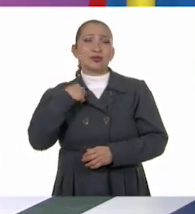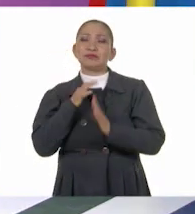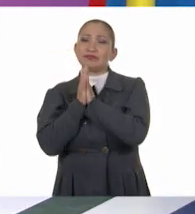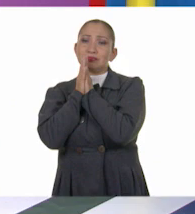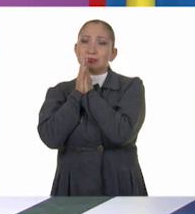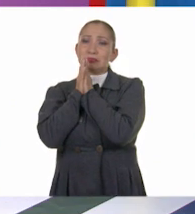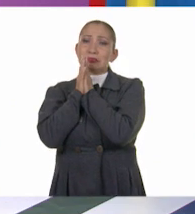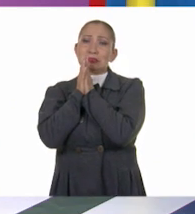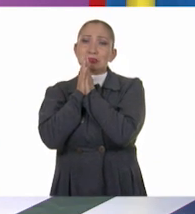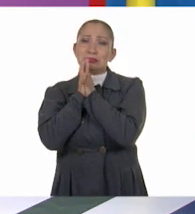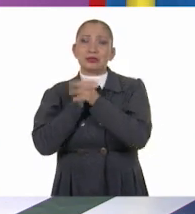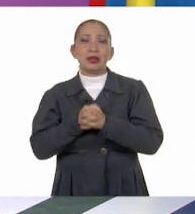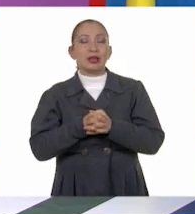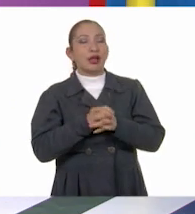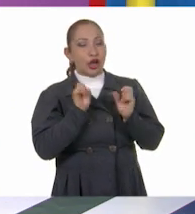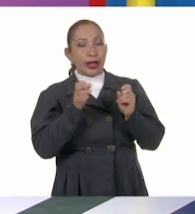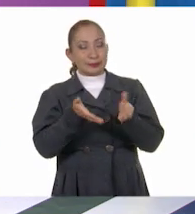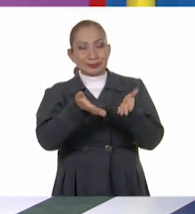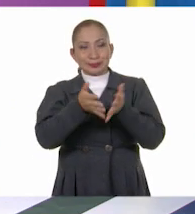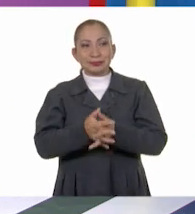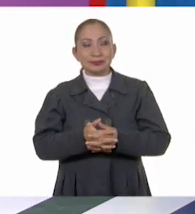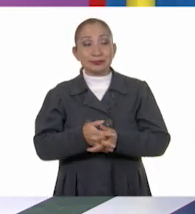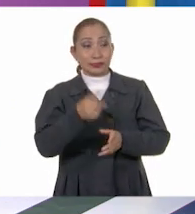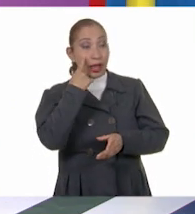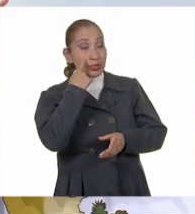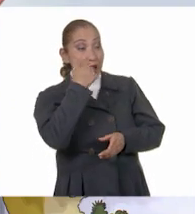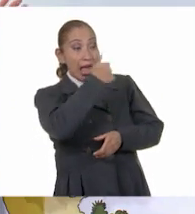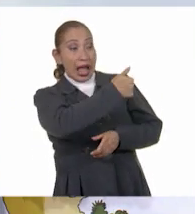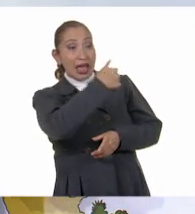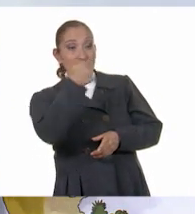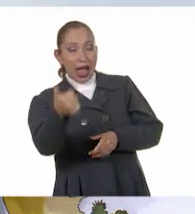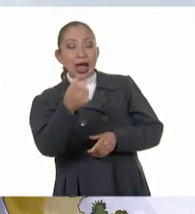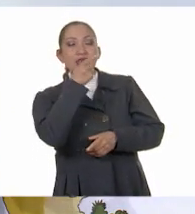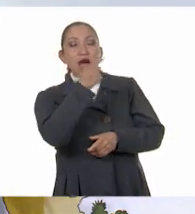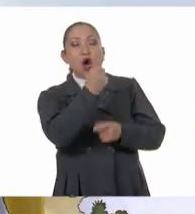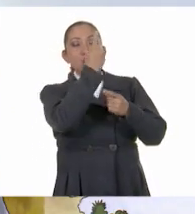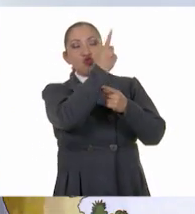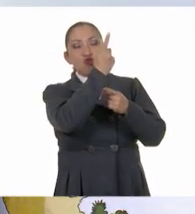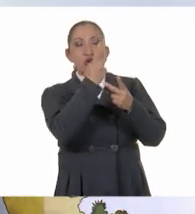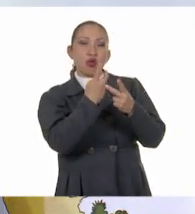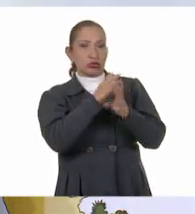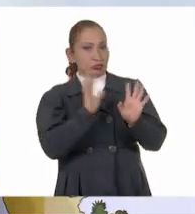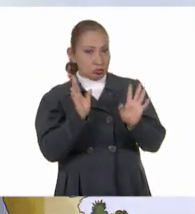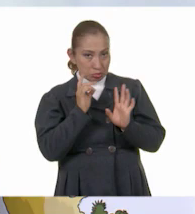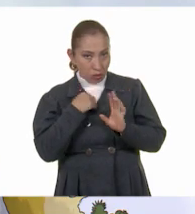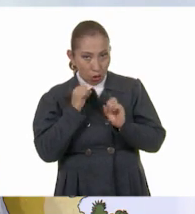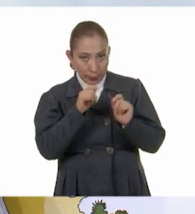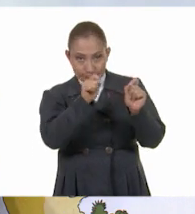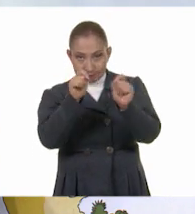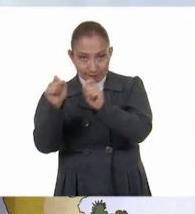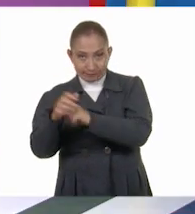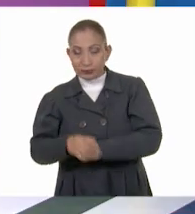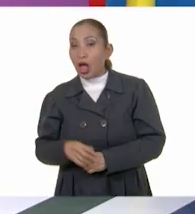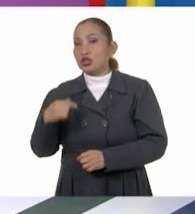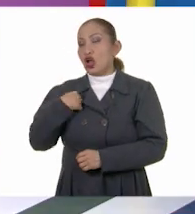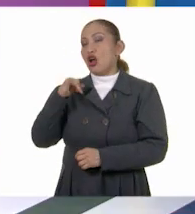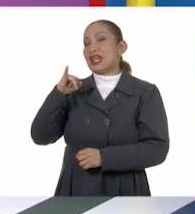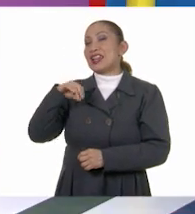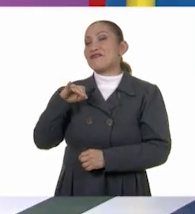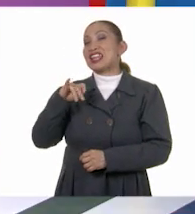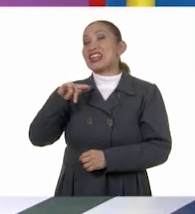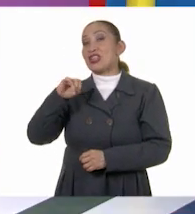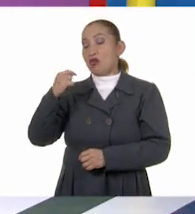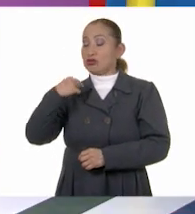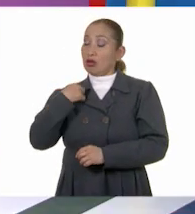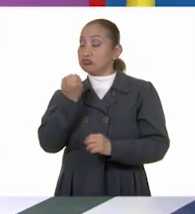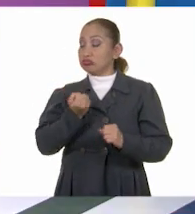por favor. Bueno, está bien. Ya sé, que cada uno diga un modo. ¿Qué les parece? Ah, bueno, bien. Yo el infinitivo, porque es en